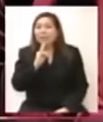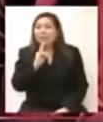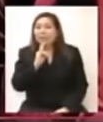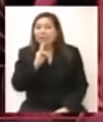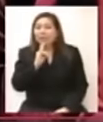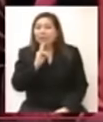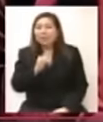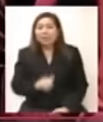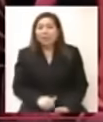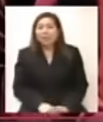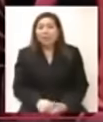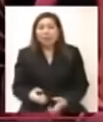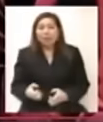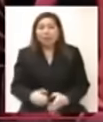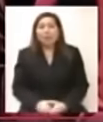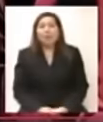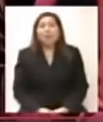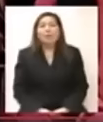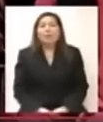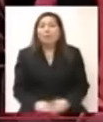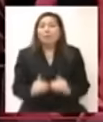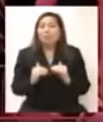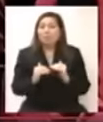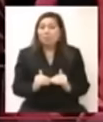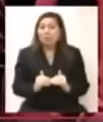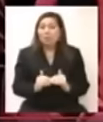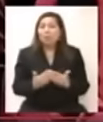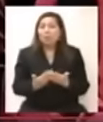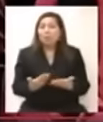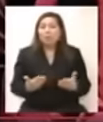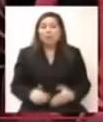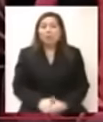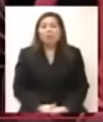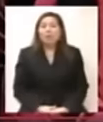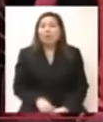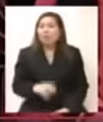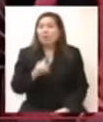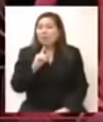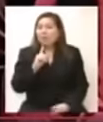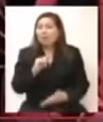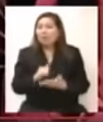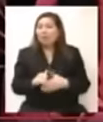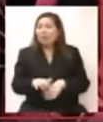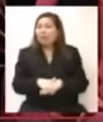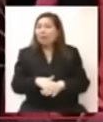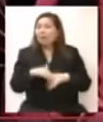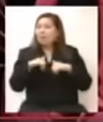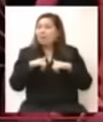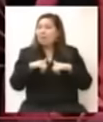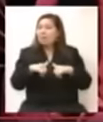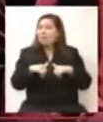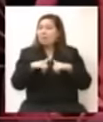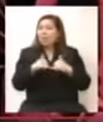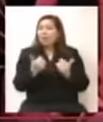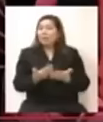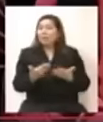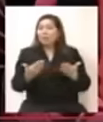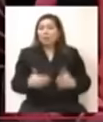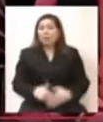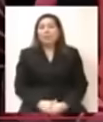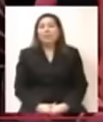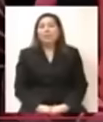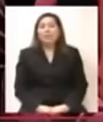y Estados Unidos económicamente impone condiciones no es que estemos tratando de Igual igual impone